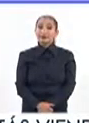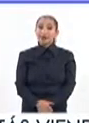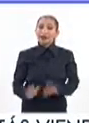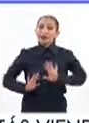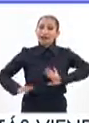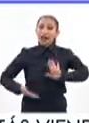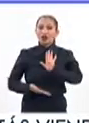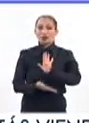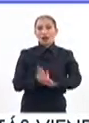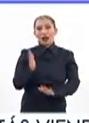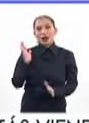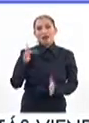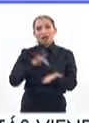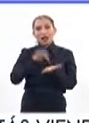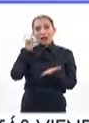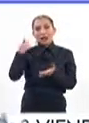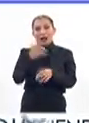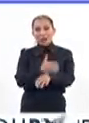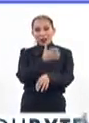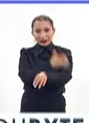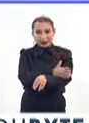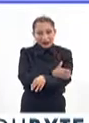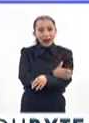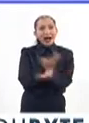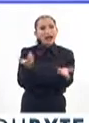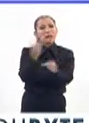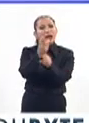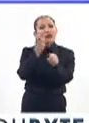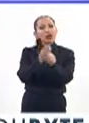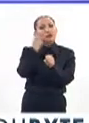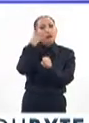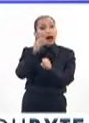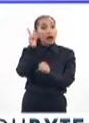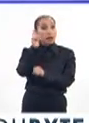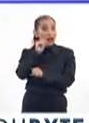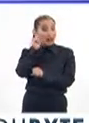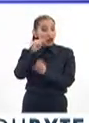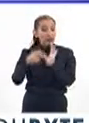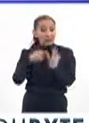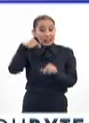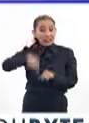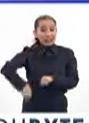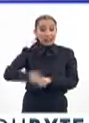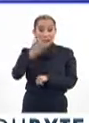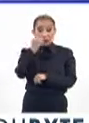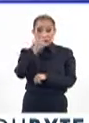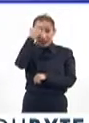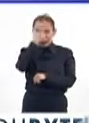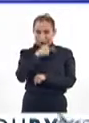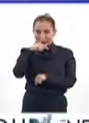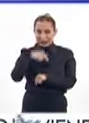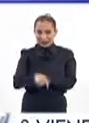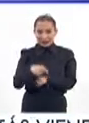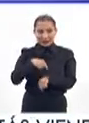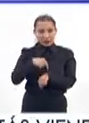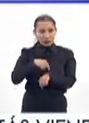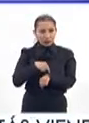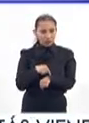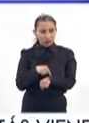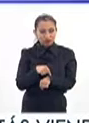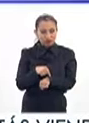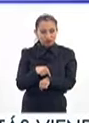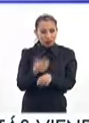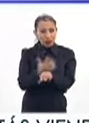Pues ya nos vamos, gracias por habernos acompañado. La invitación para que el día de mañana, en punto de las 21:09 de la noche, tiempo del